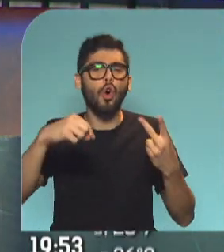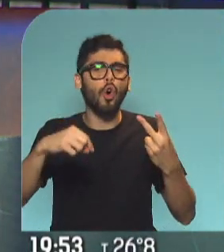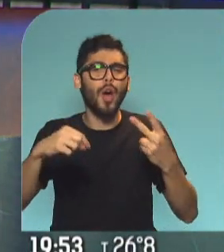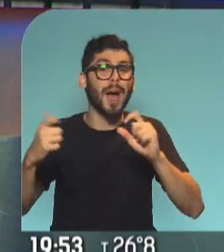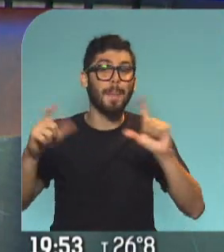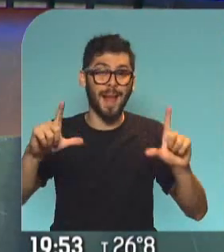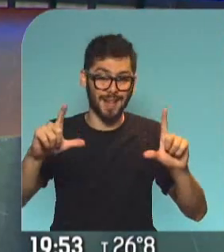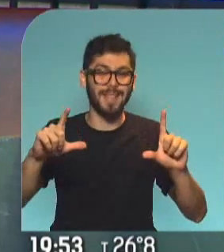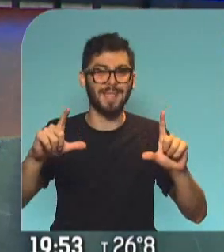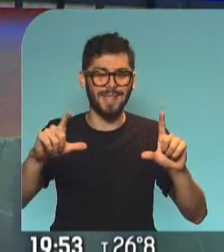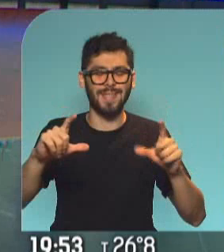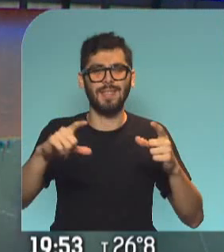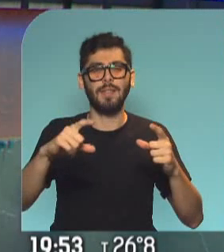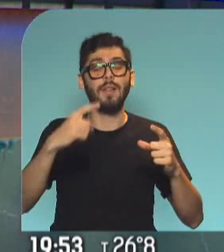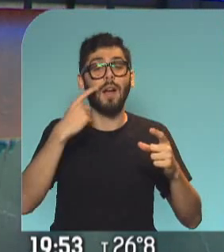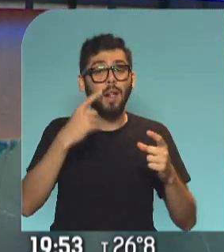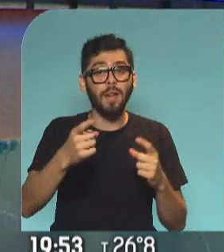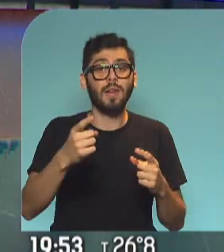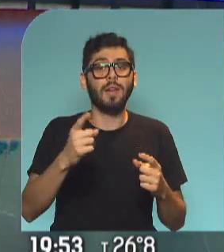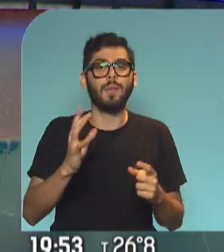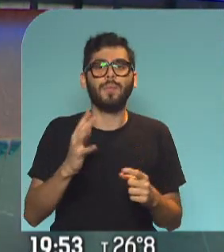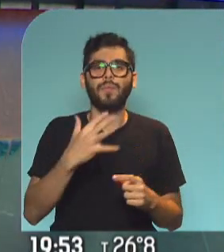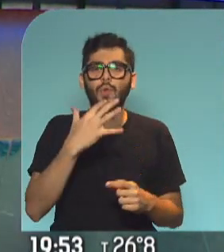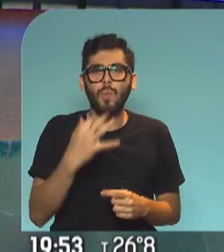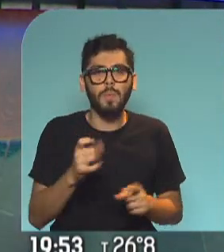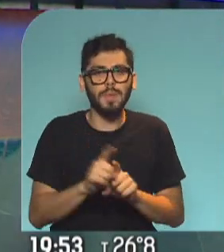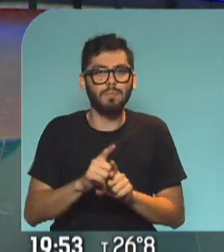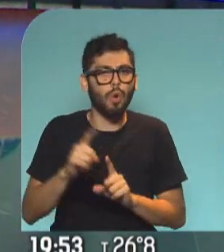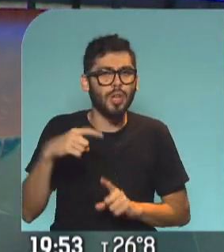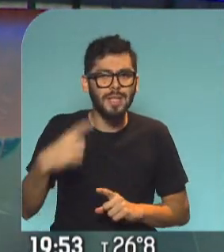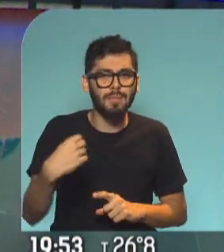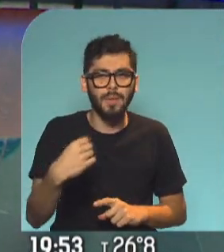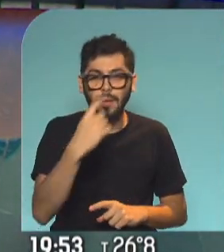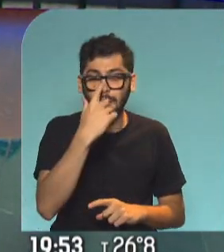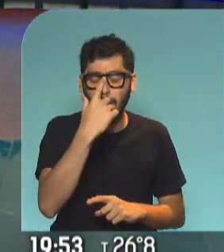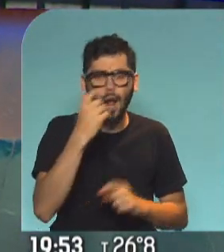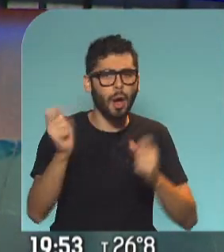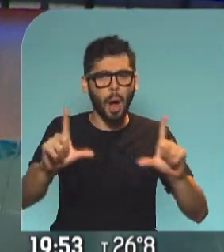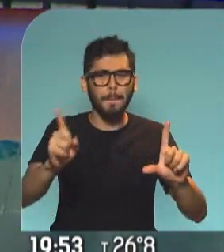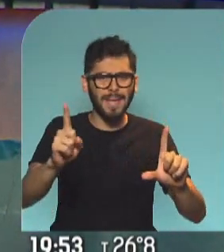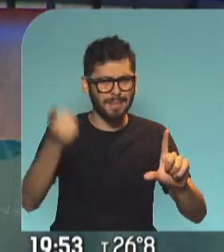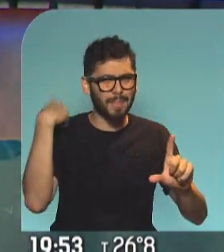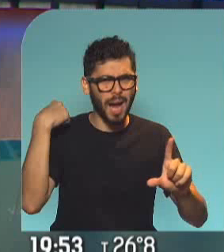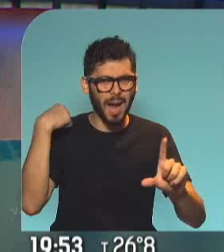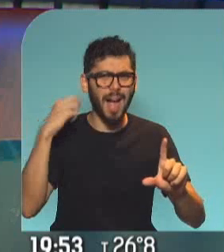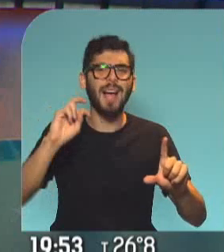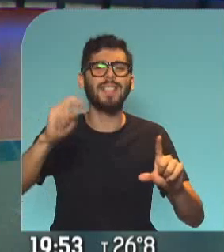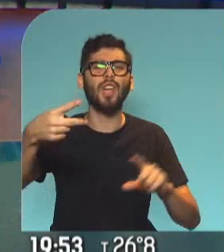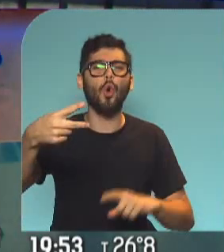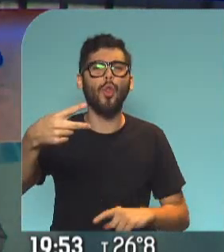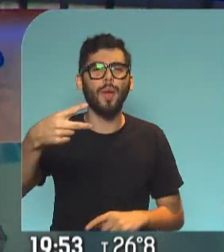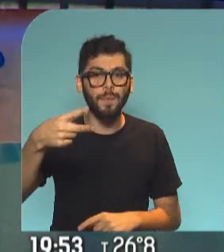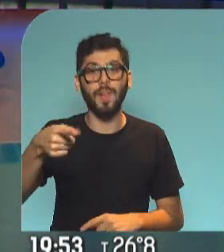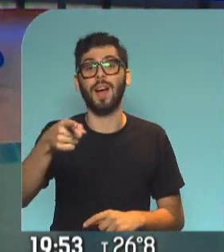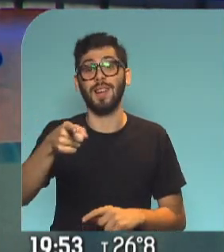Para mostrarles. Pasamos a la segunda. Con lo que recomendamos siempre. ¿Sí? No, esta es la misma. Esta es la misma. Vamos a ver la segunda. Lavarse